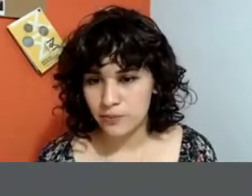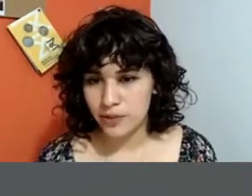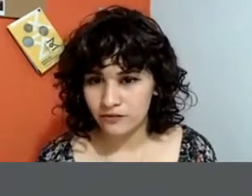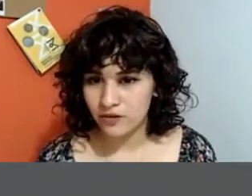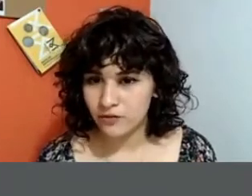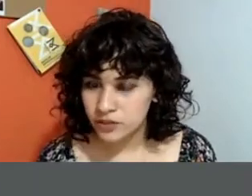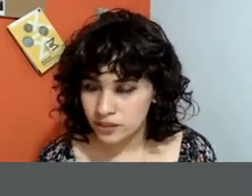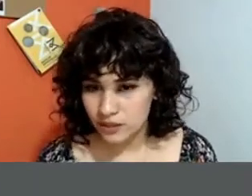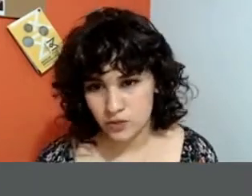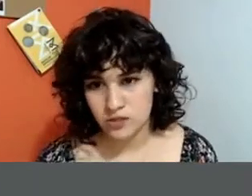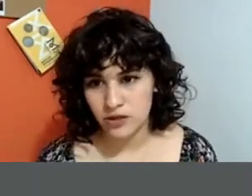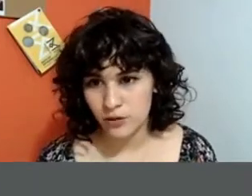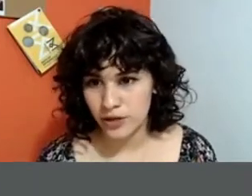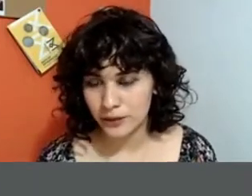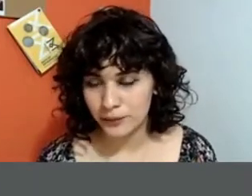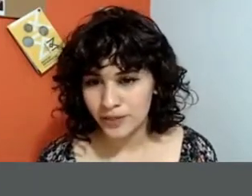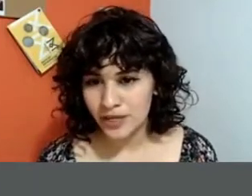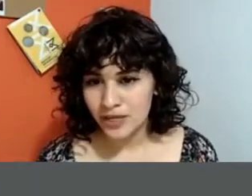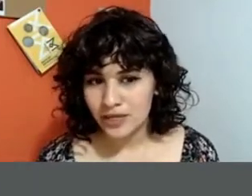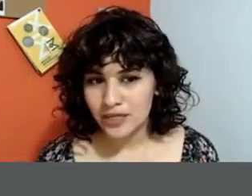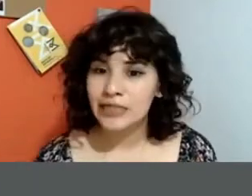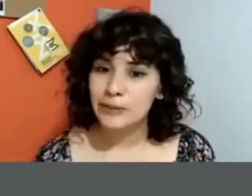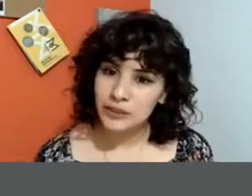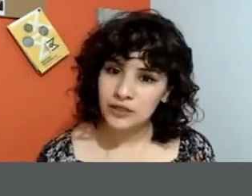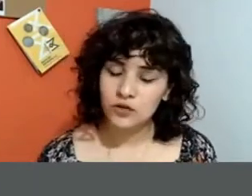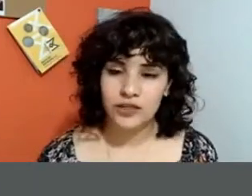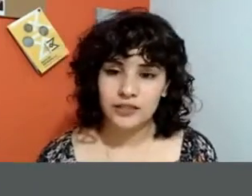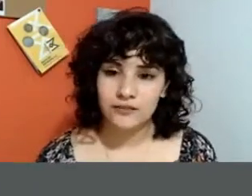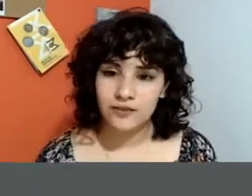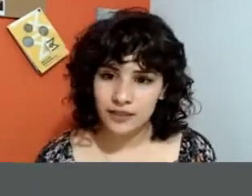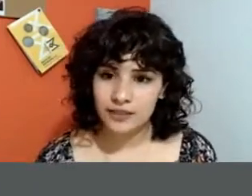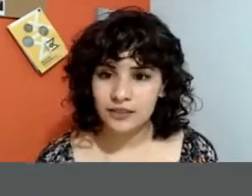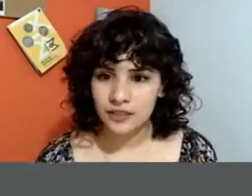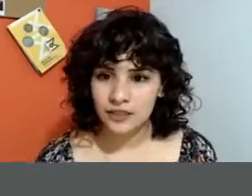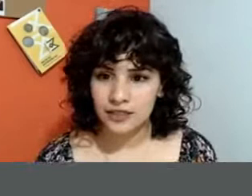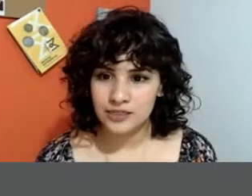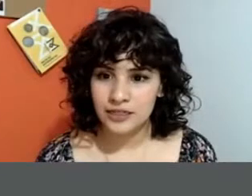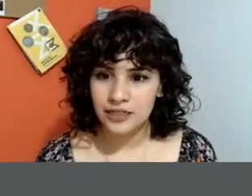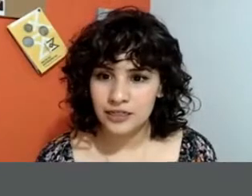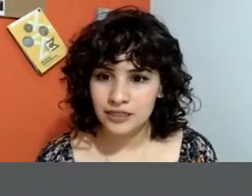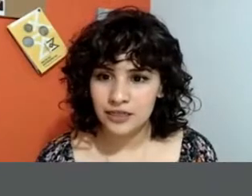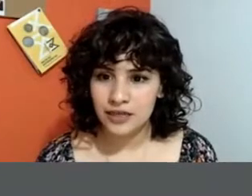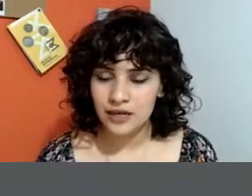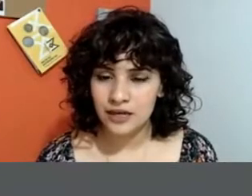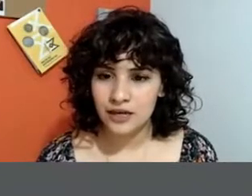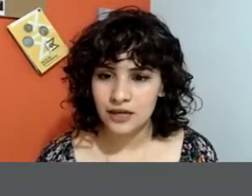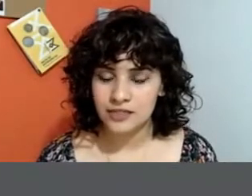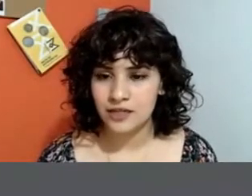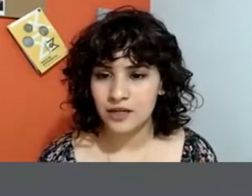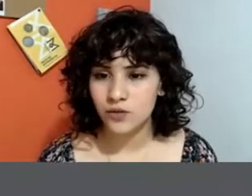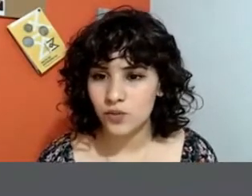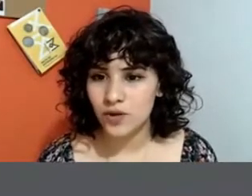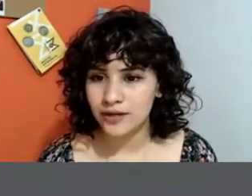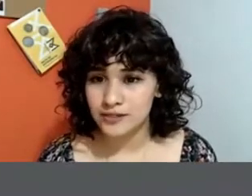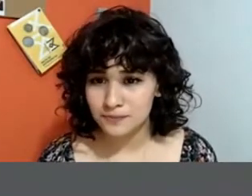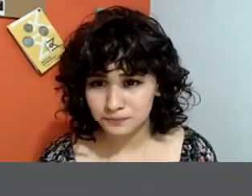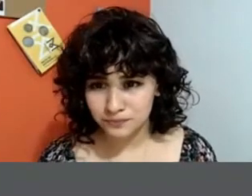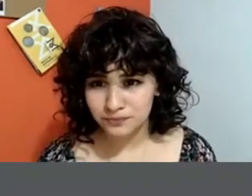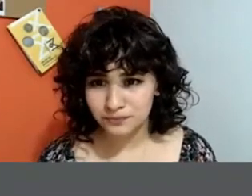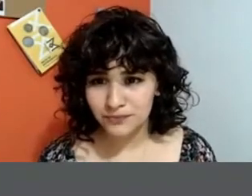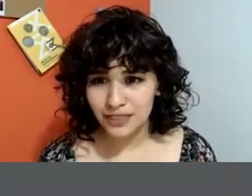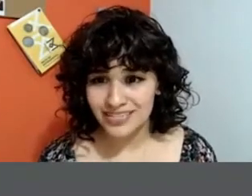mi prenda favorita, que hemos desarrollado. Y también otra actividad que está dirigida a las áreas